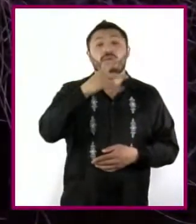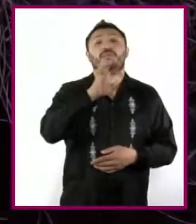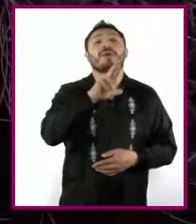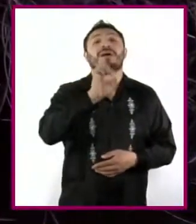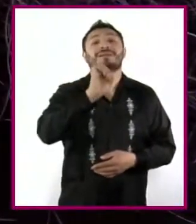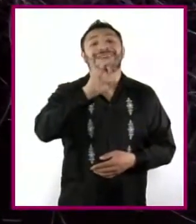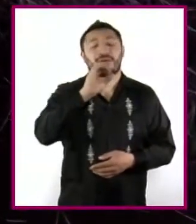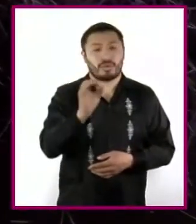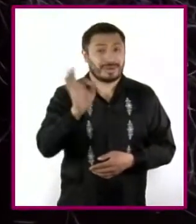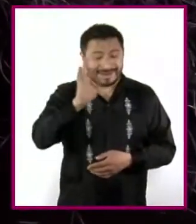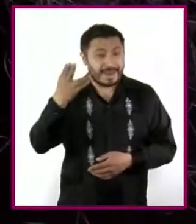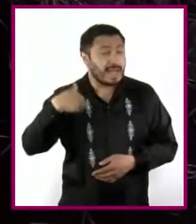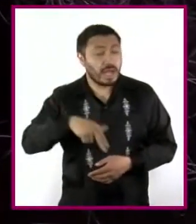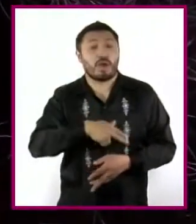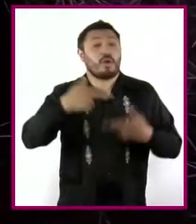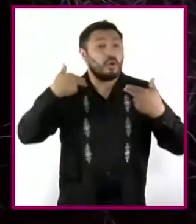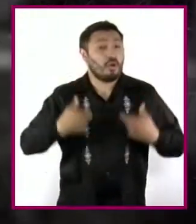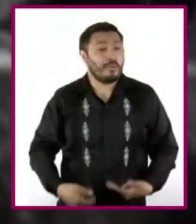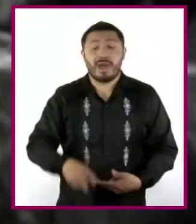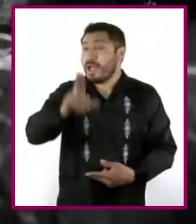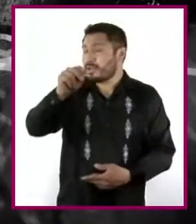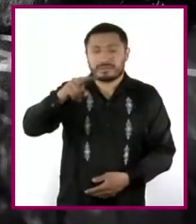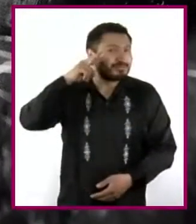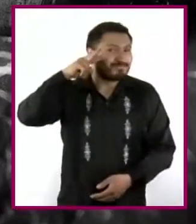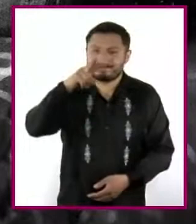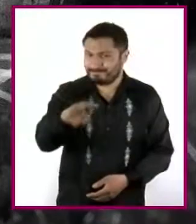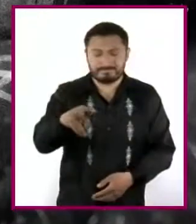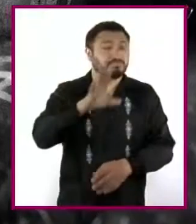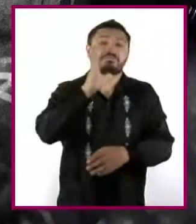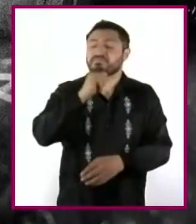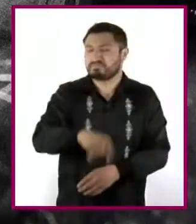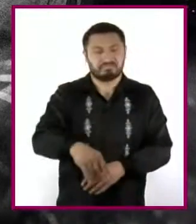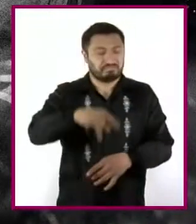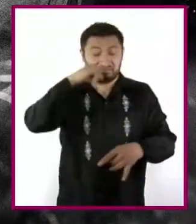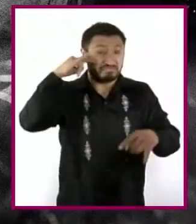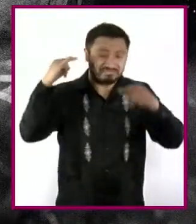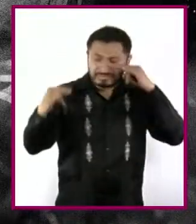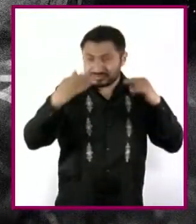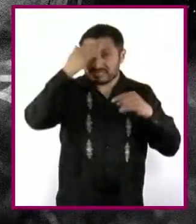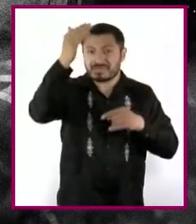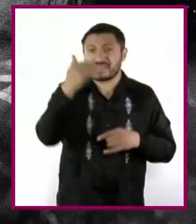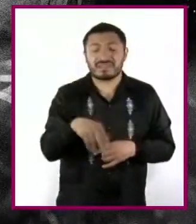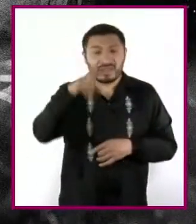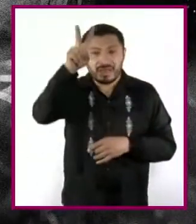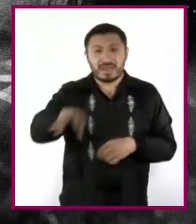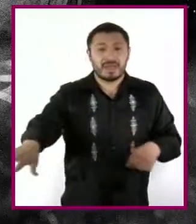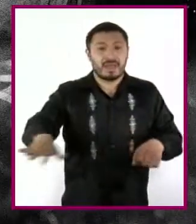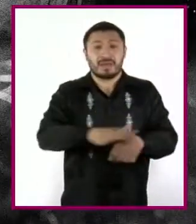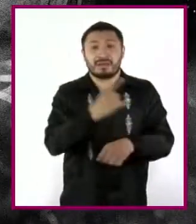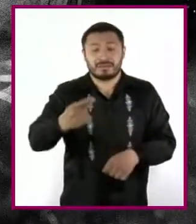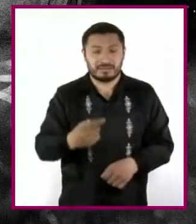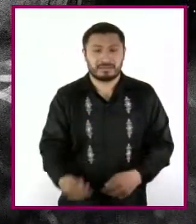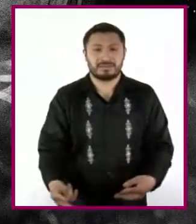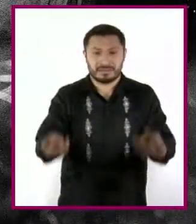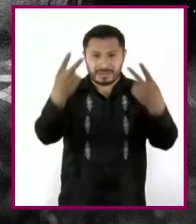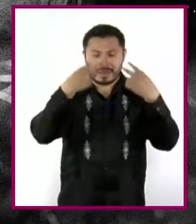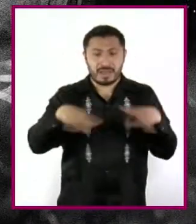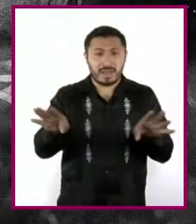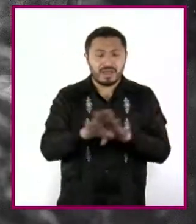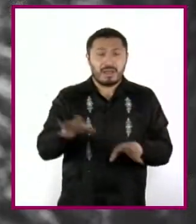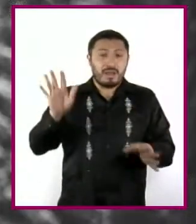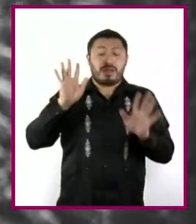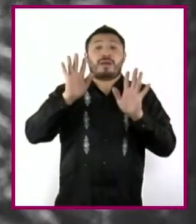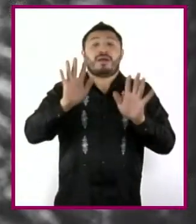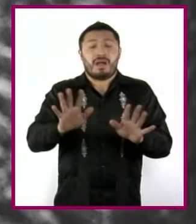que nosotros los humanos no vemos ni podemos ver los horrores reales porque nos paralizarían con un terror